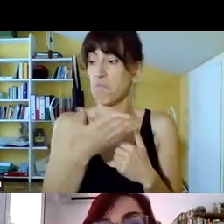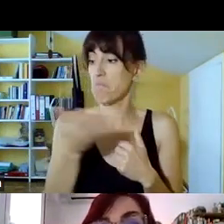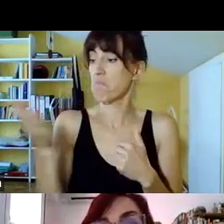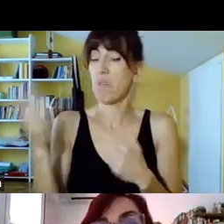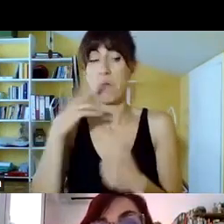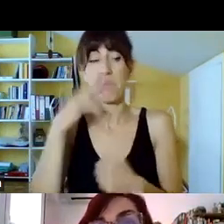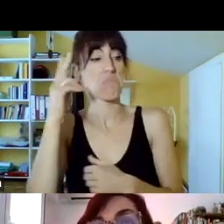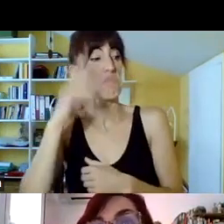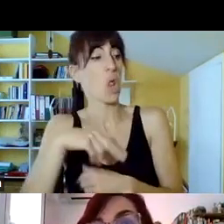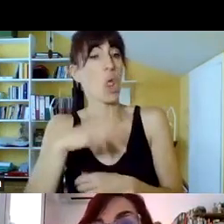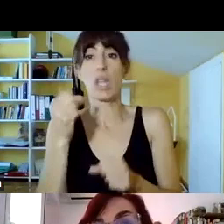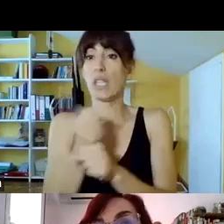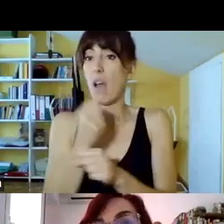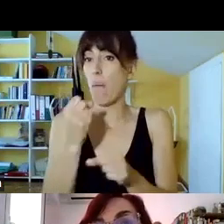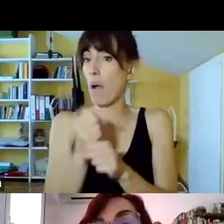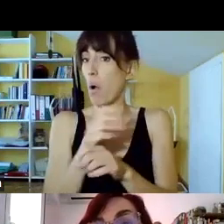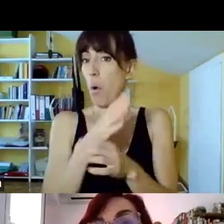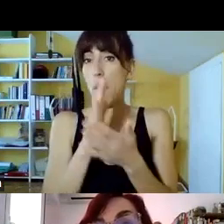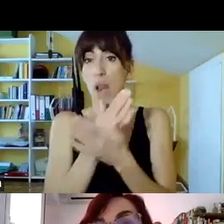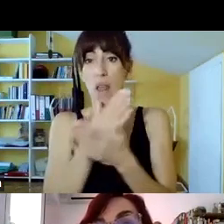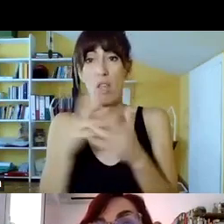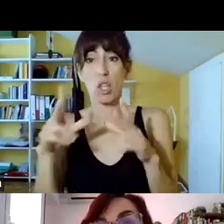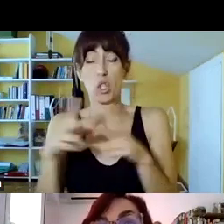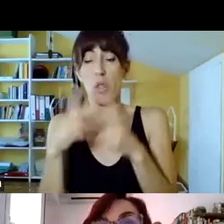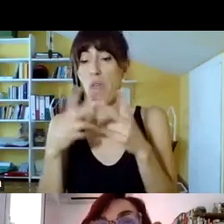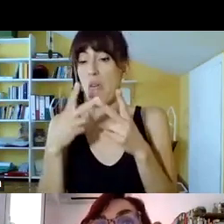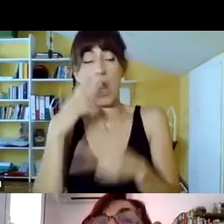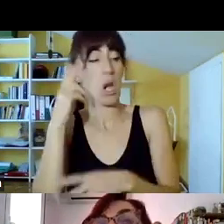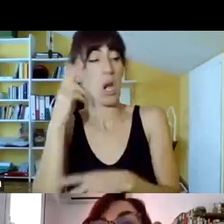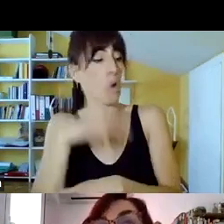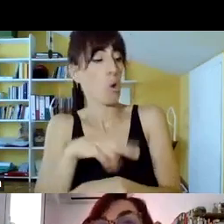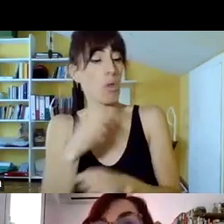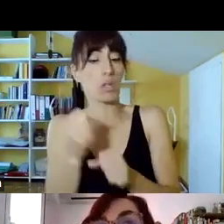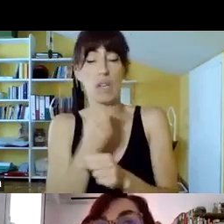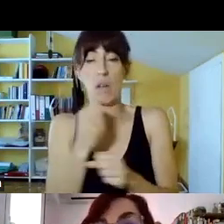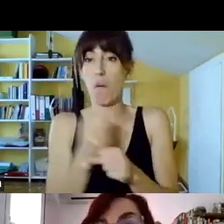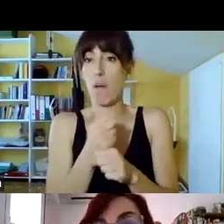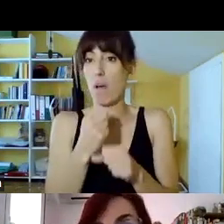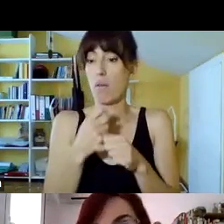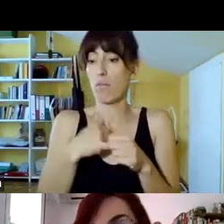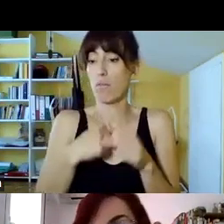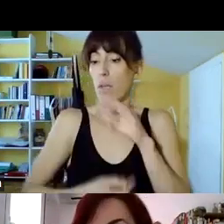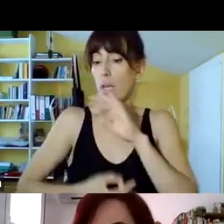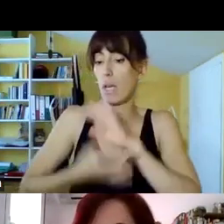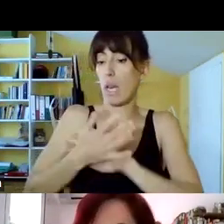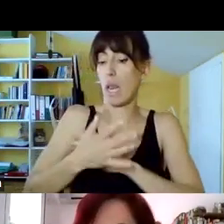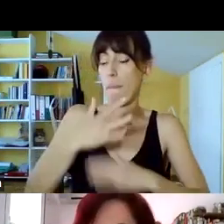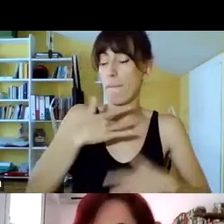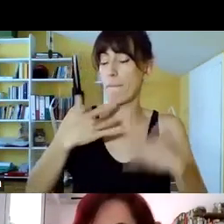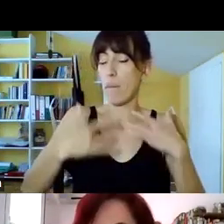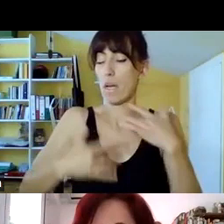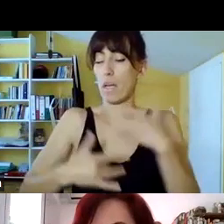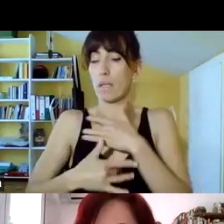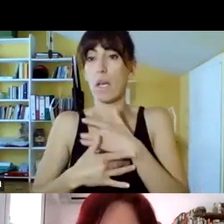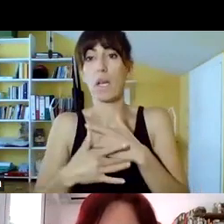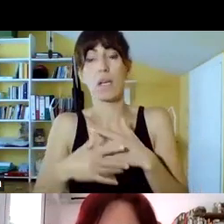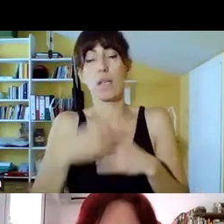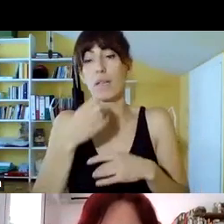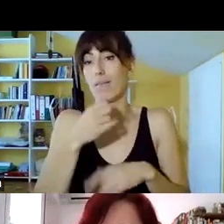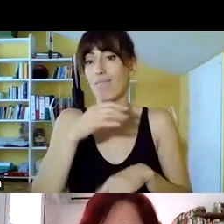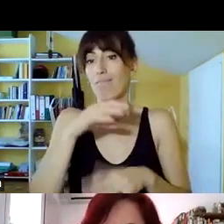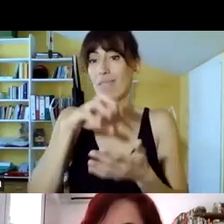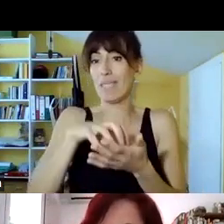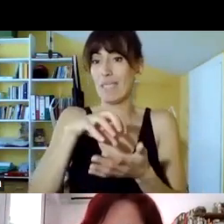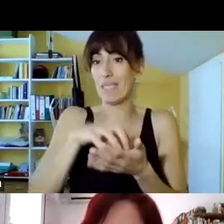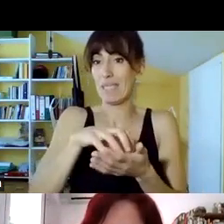trabajo, que la sociedad invisibiliza su trabajo y no lo reconoce, y como eso genera unos malestares muy presentes en el sistema sanitario y a menudo